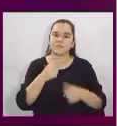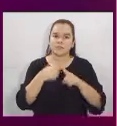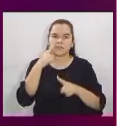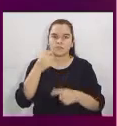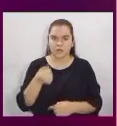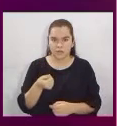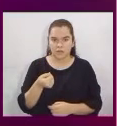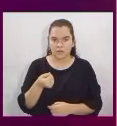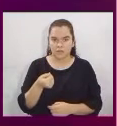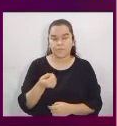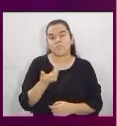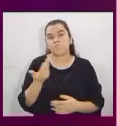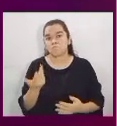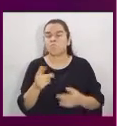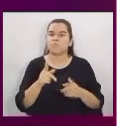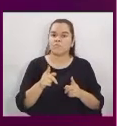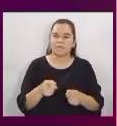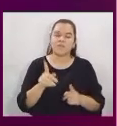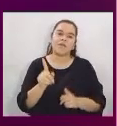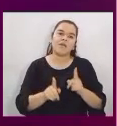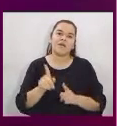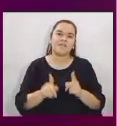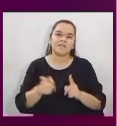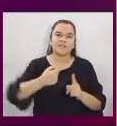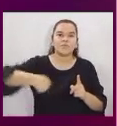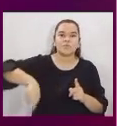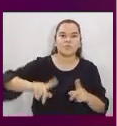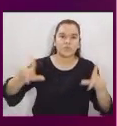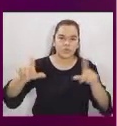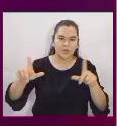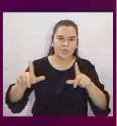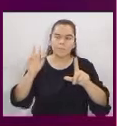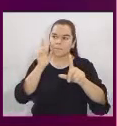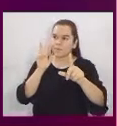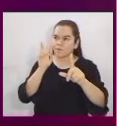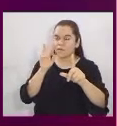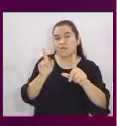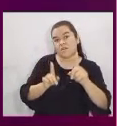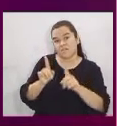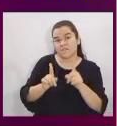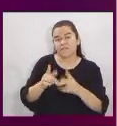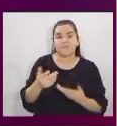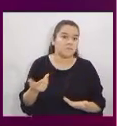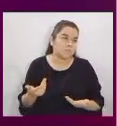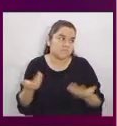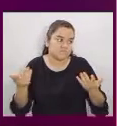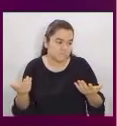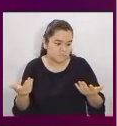manifestaciones y si no, nos remitimos a lo que a veces vemos por televisión